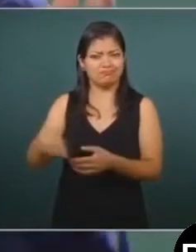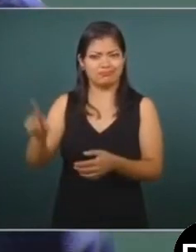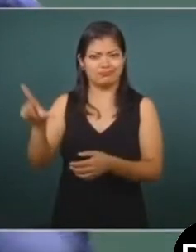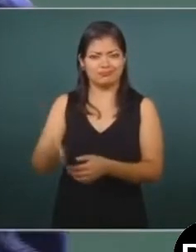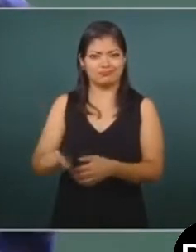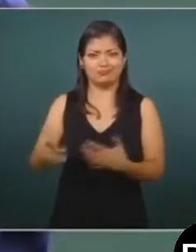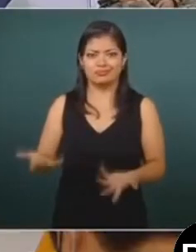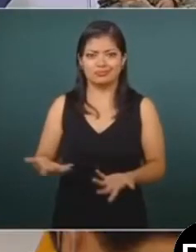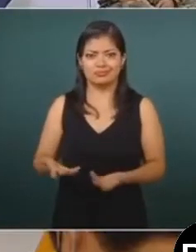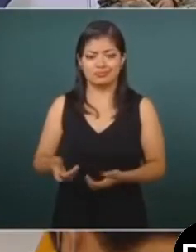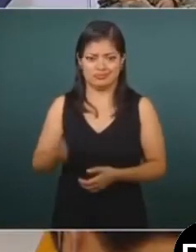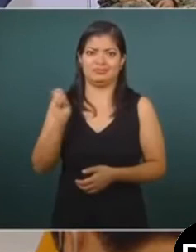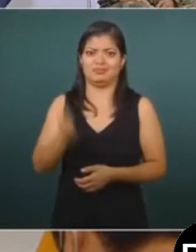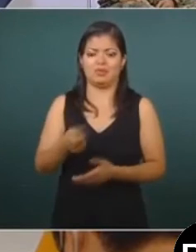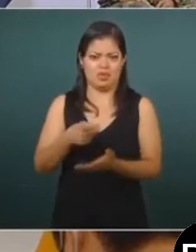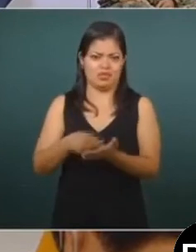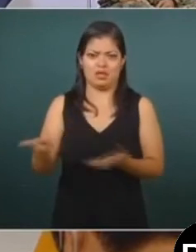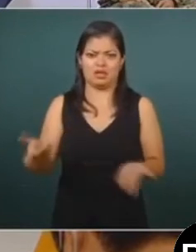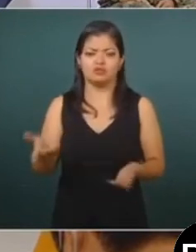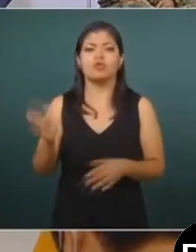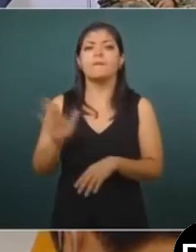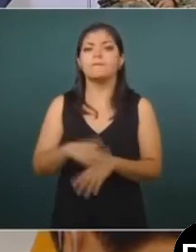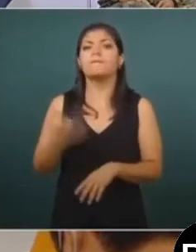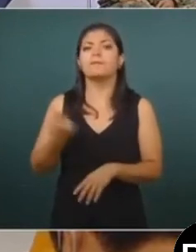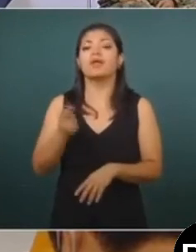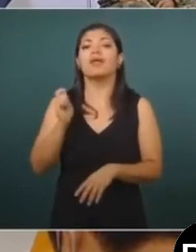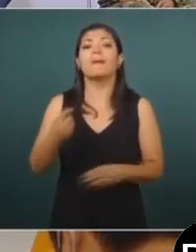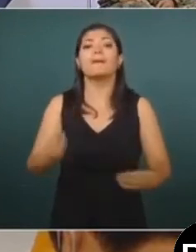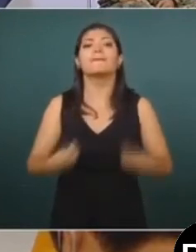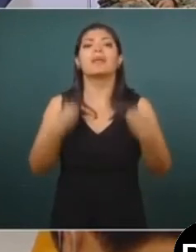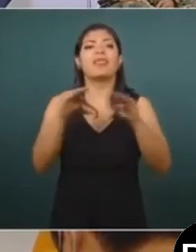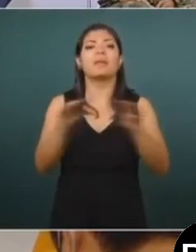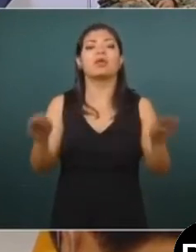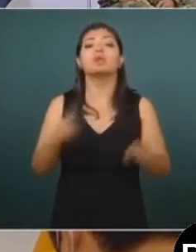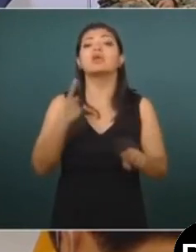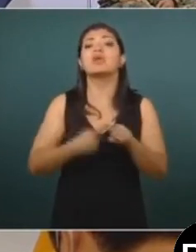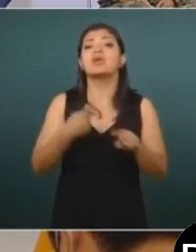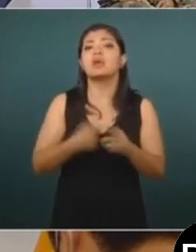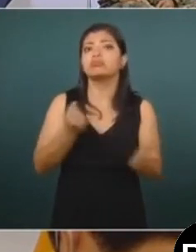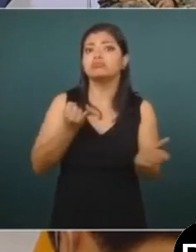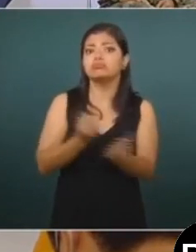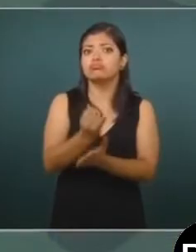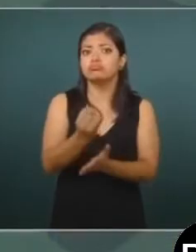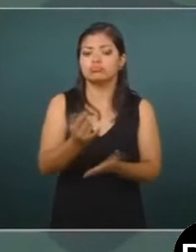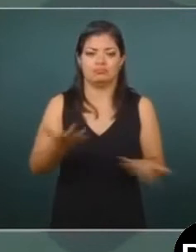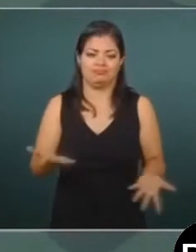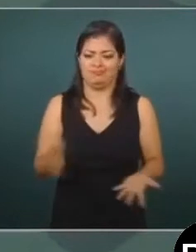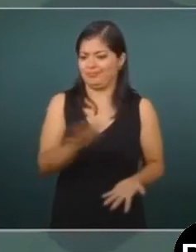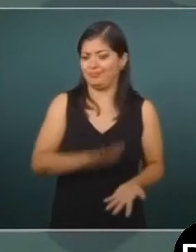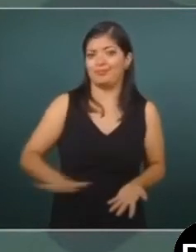Están en su derecho porque vivimos en democracia. ¿Quién va a decidir? El